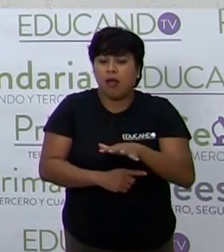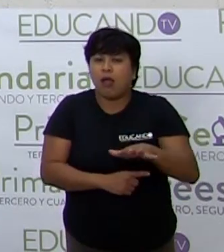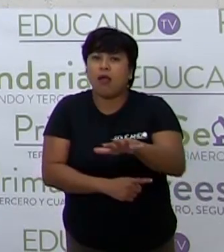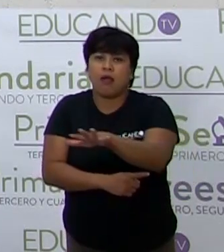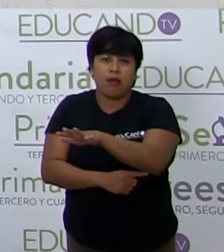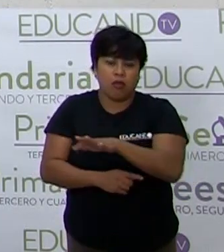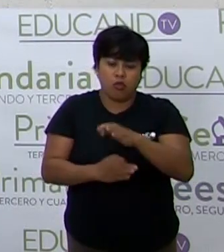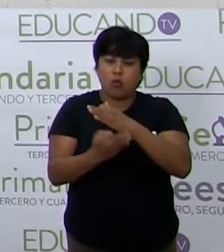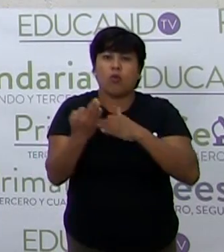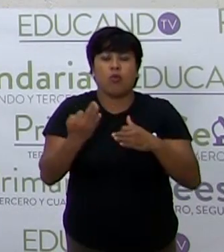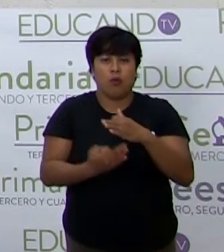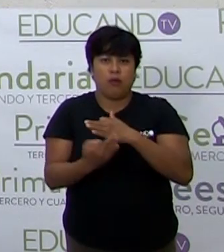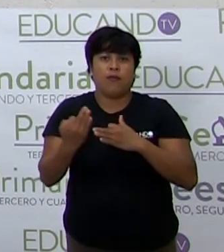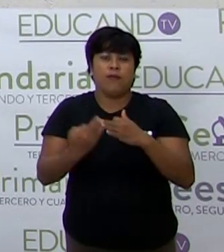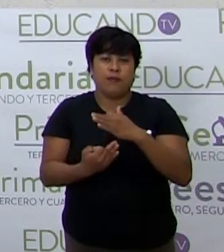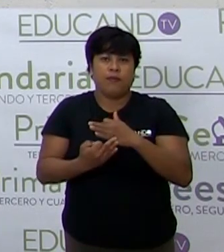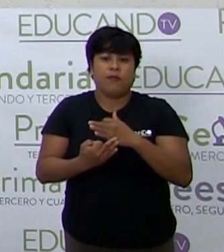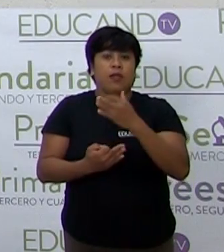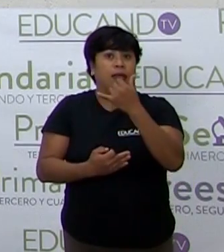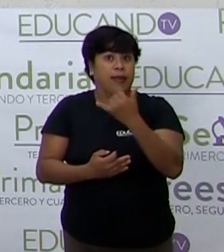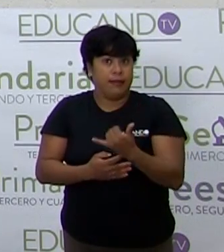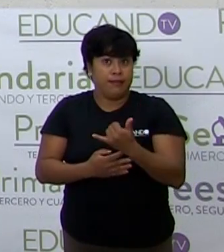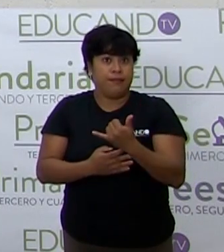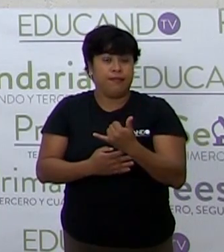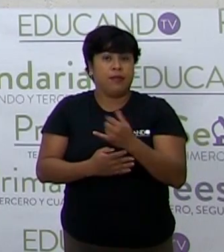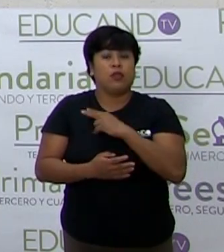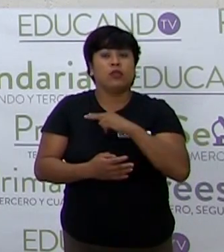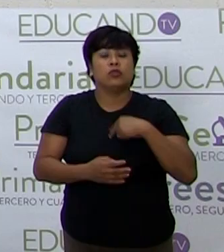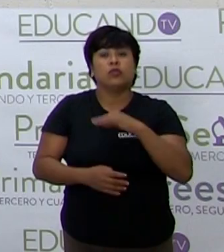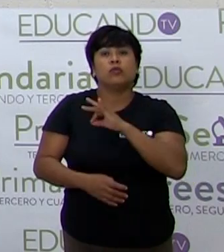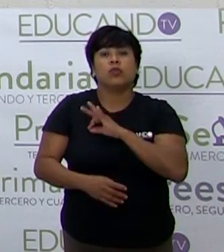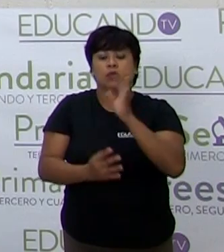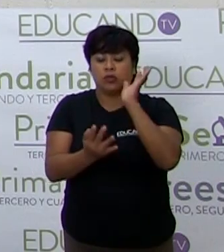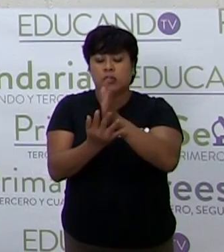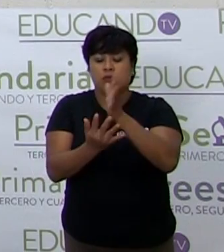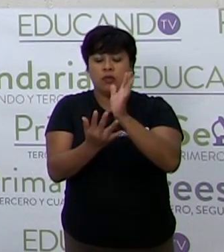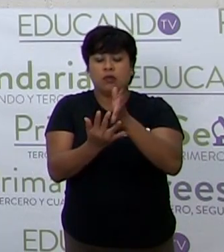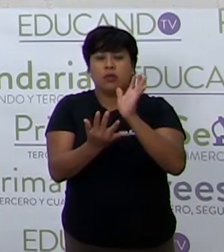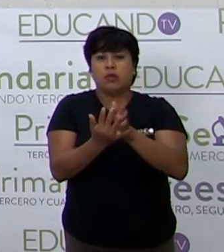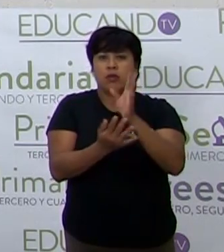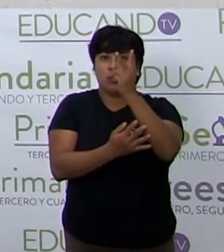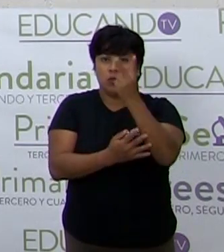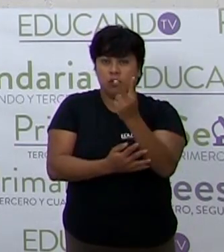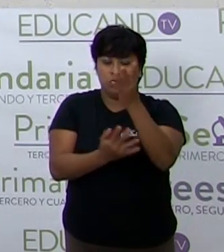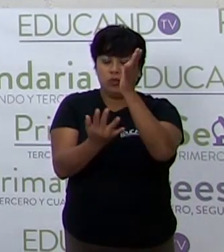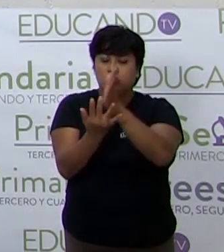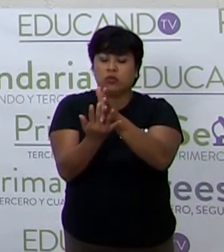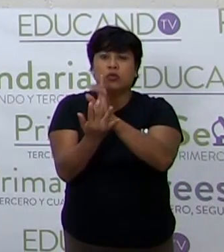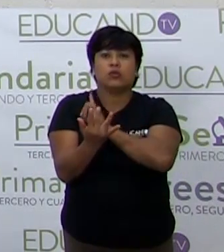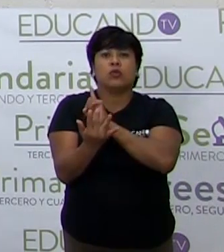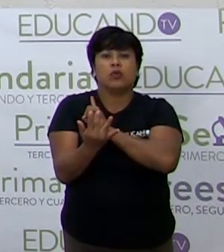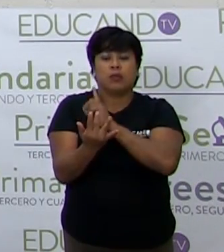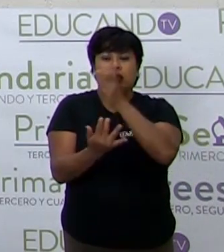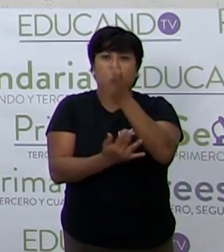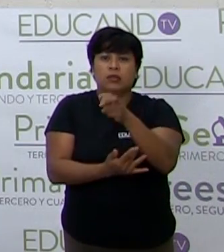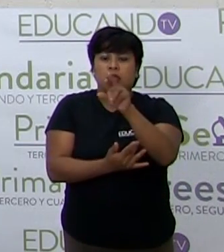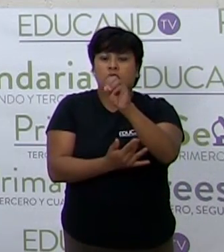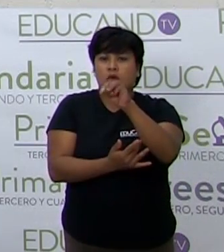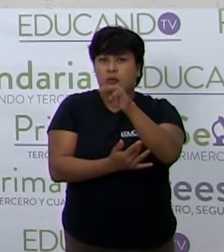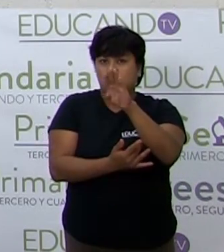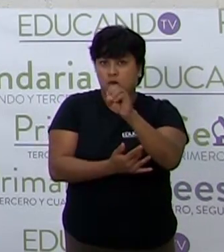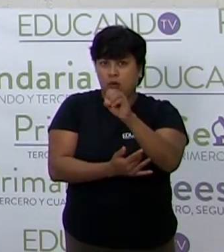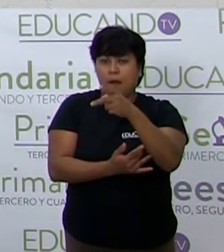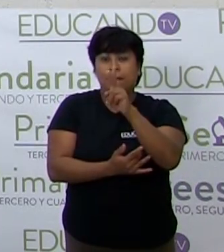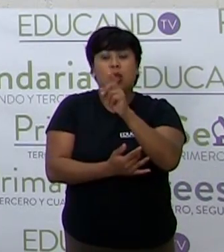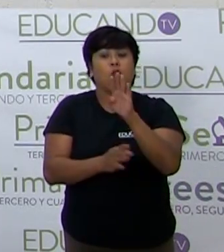esto. Y pudimos haber dividido entre 2 para calcular nada más el área de este rombo.